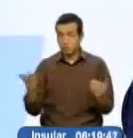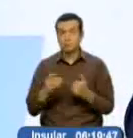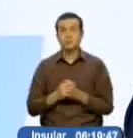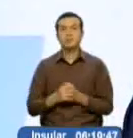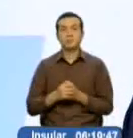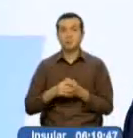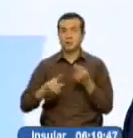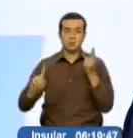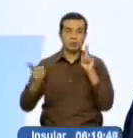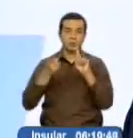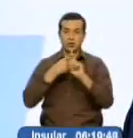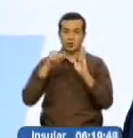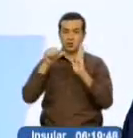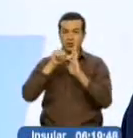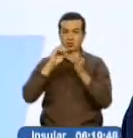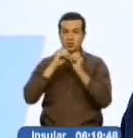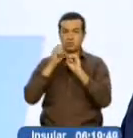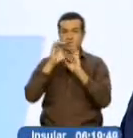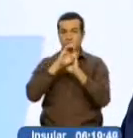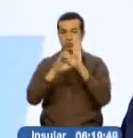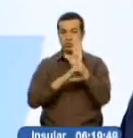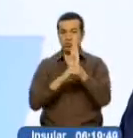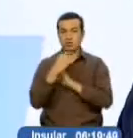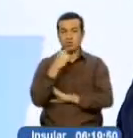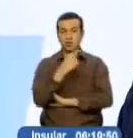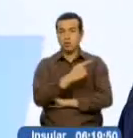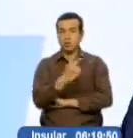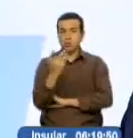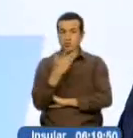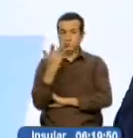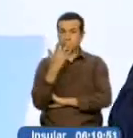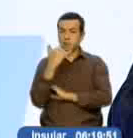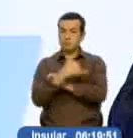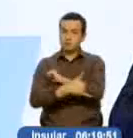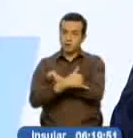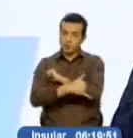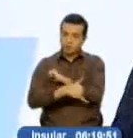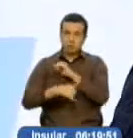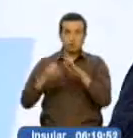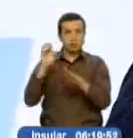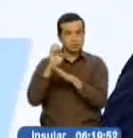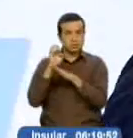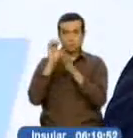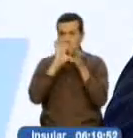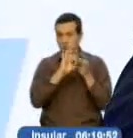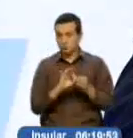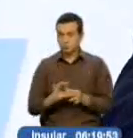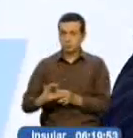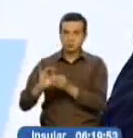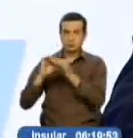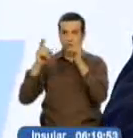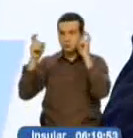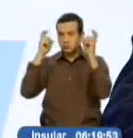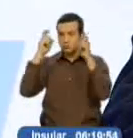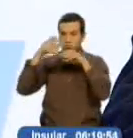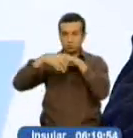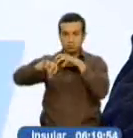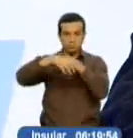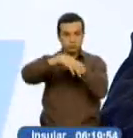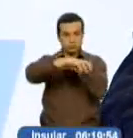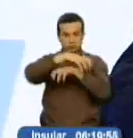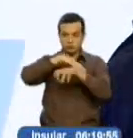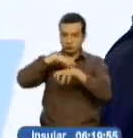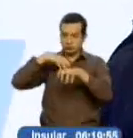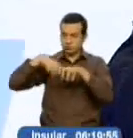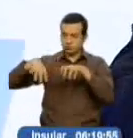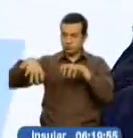tenemos el primer artículo de la Constitución que dice que es una república, un país unitario, pero que se gobierna descentralizadamente.